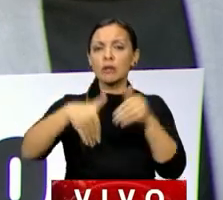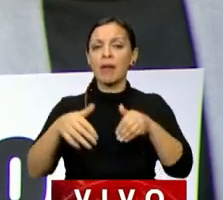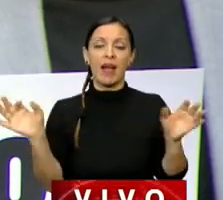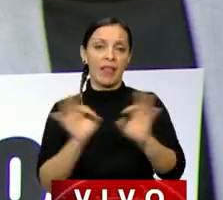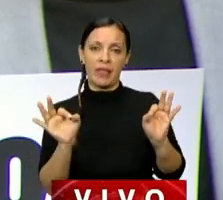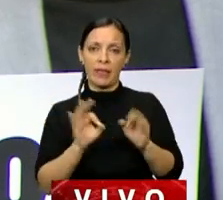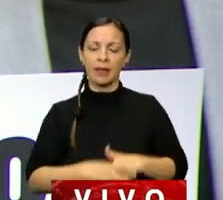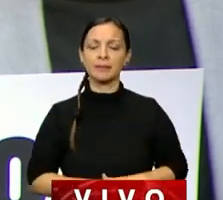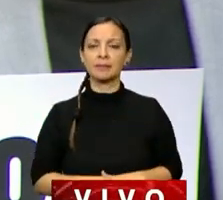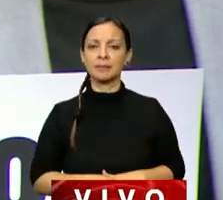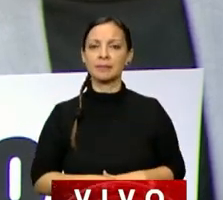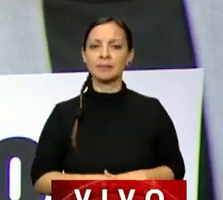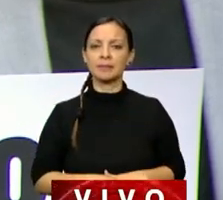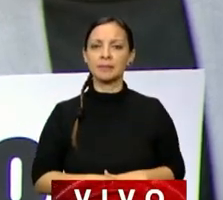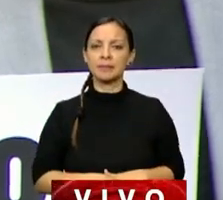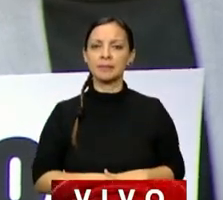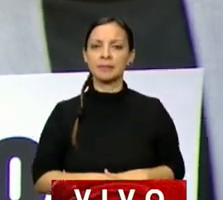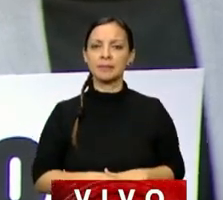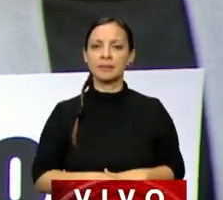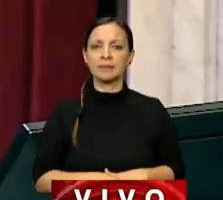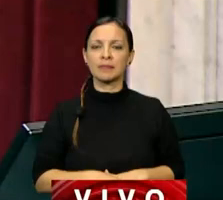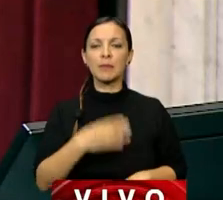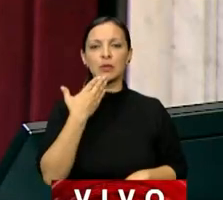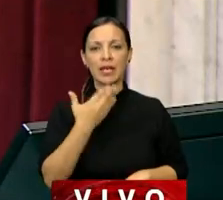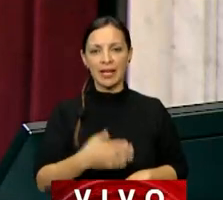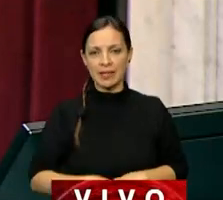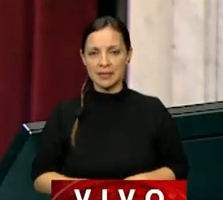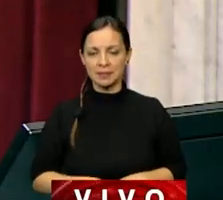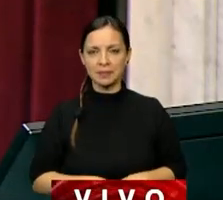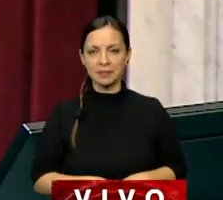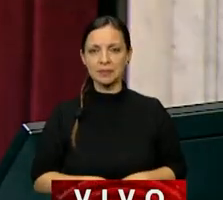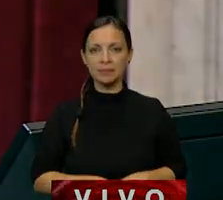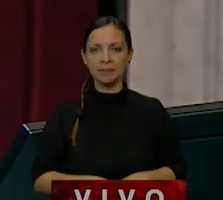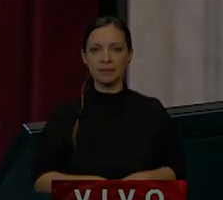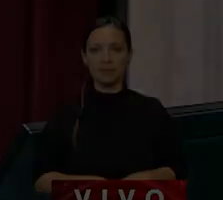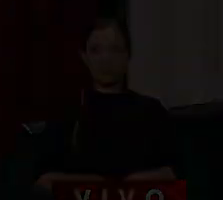de la votación de las autoridades de la Cámara. Muchas gracias, diputada.